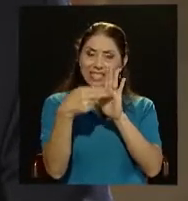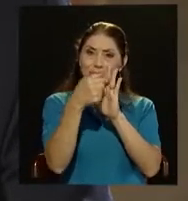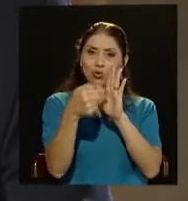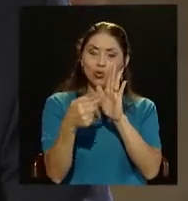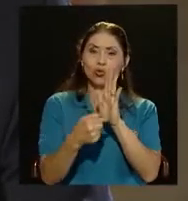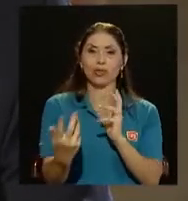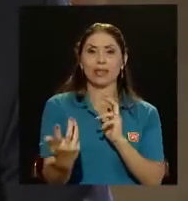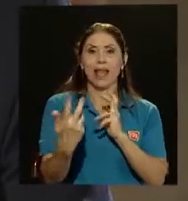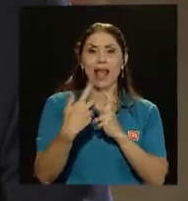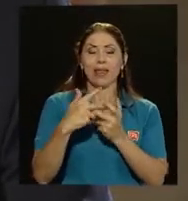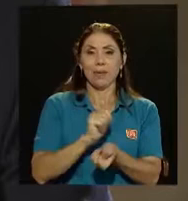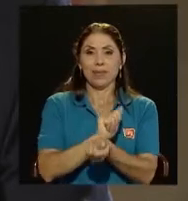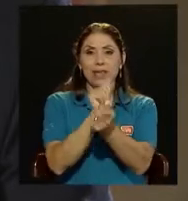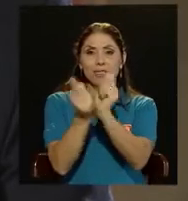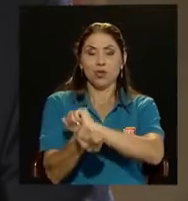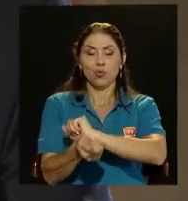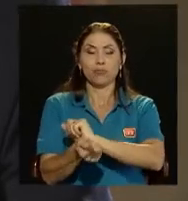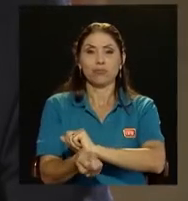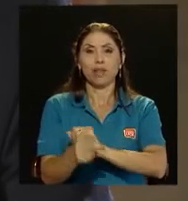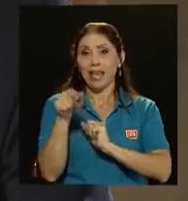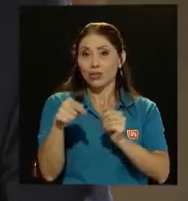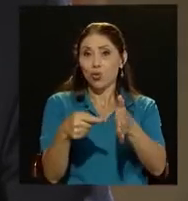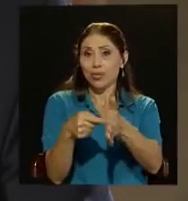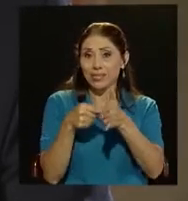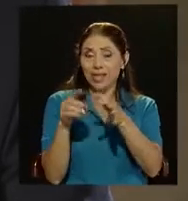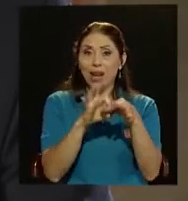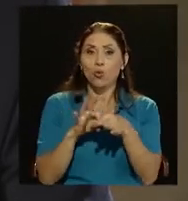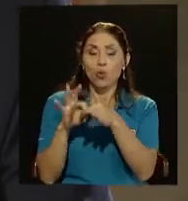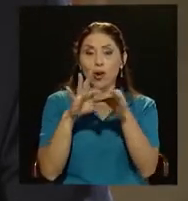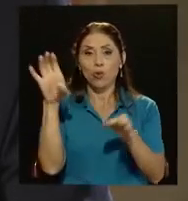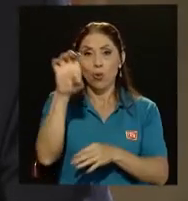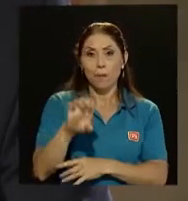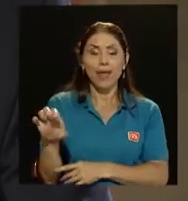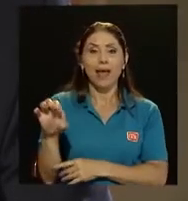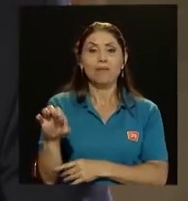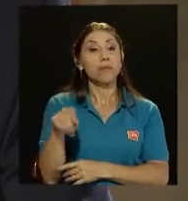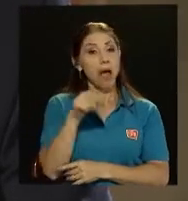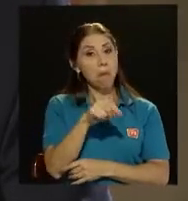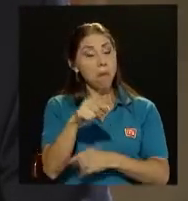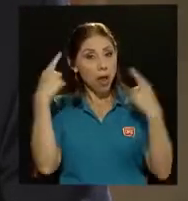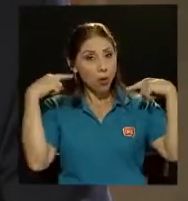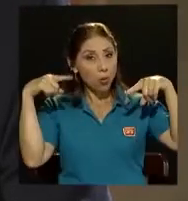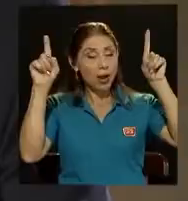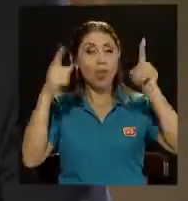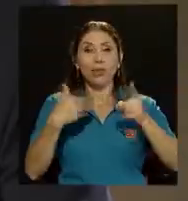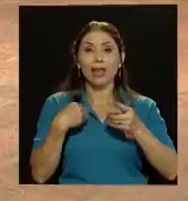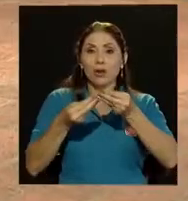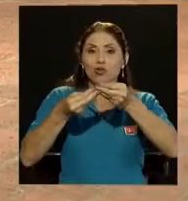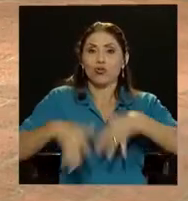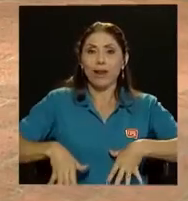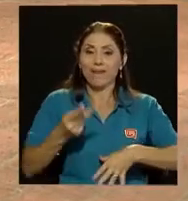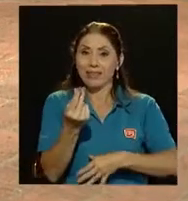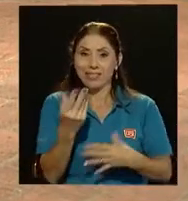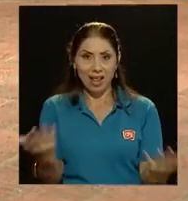exigidas por la Unión Europea, que ha logrado de tener un superávit fiscal. Pues